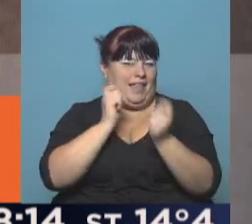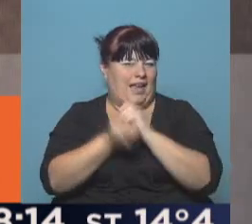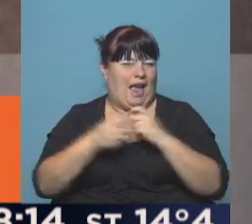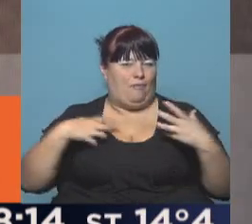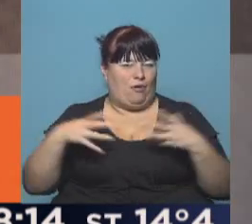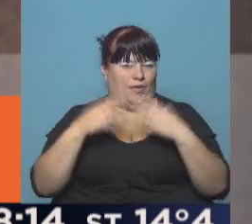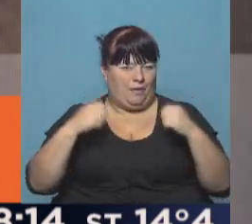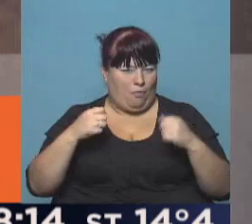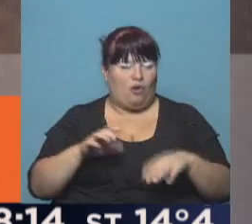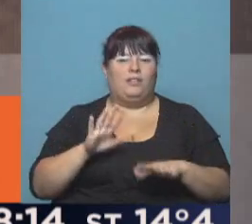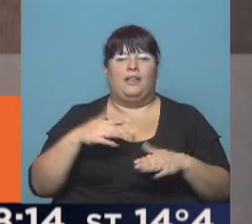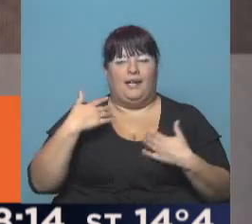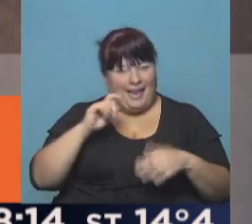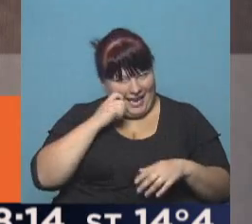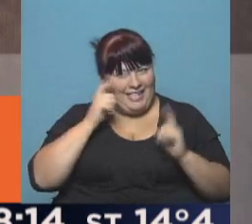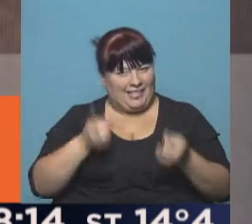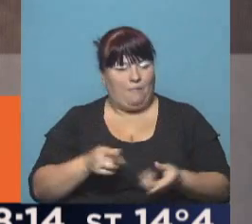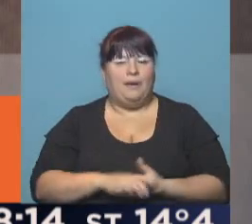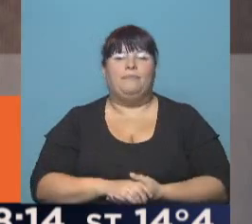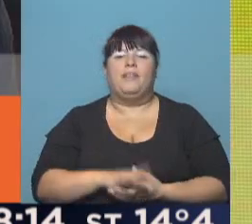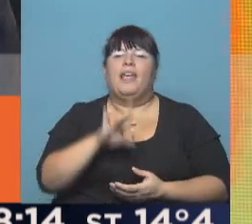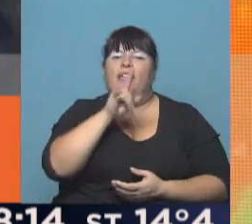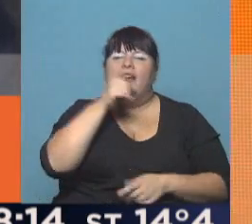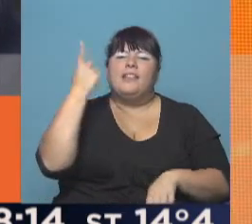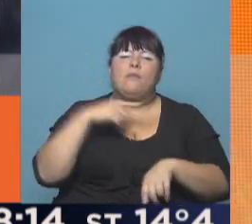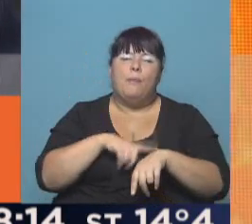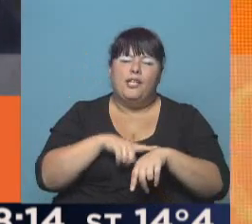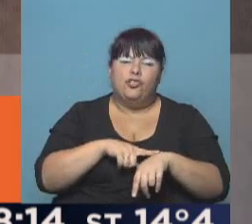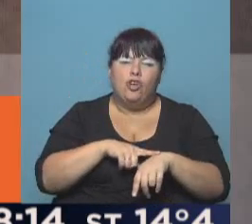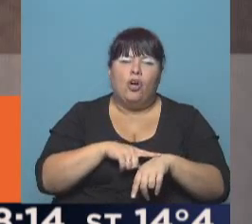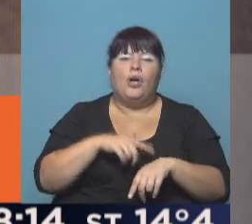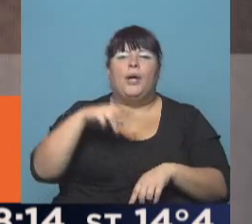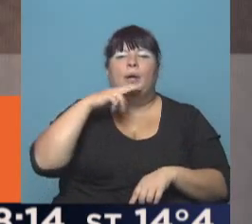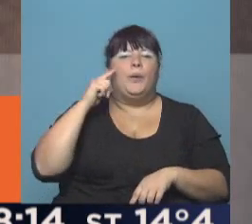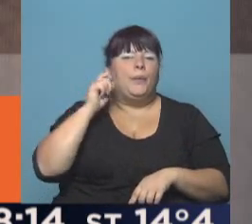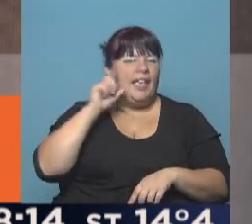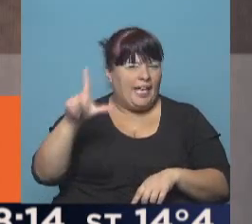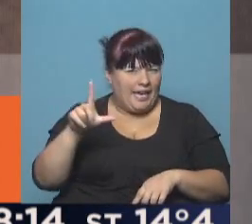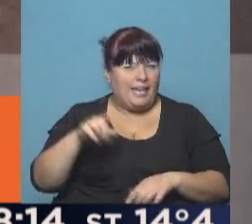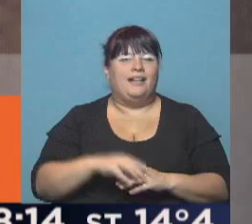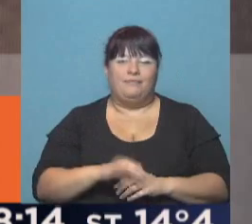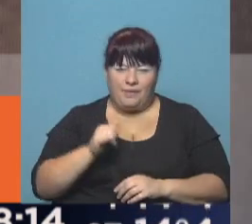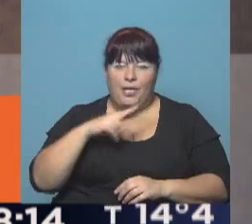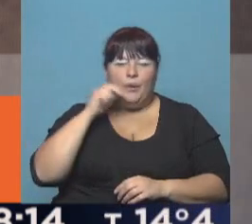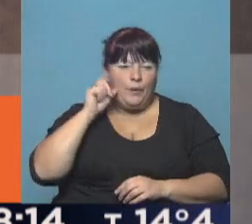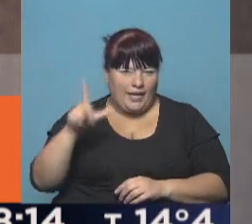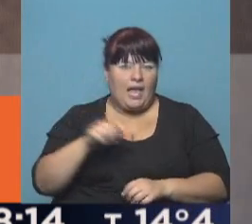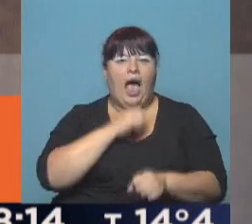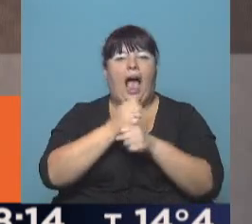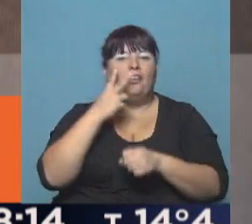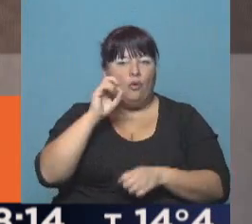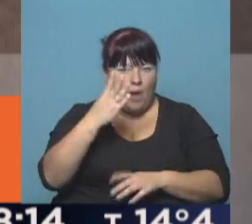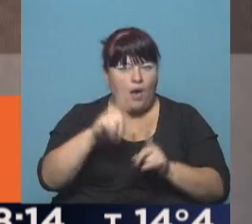de nuestro deporte gran y linda transformación y el técnico en ese momento sergio vigil cachito se encarge hito vigil hasta el